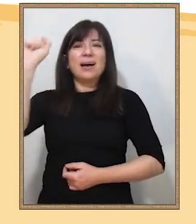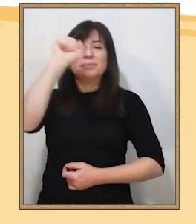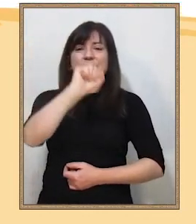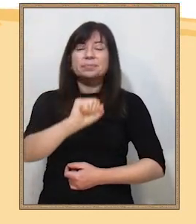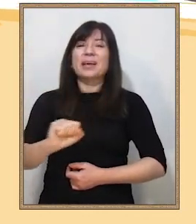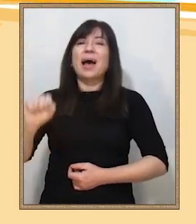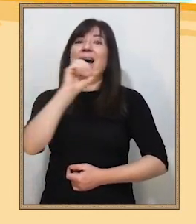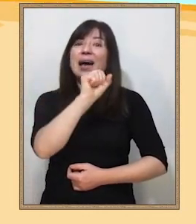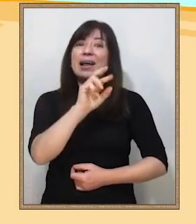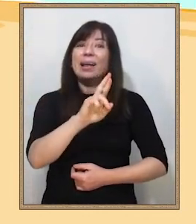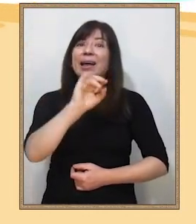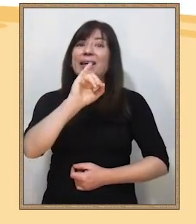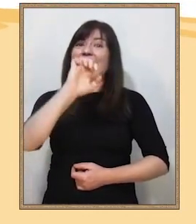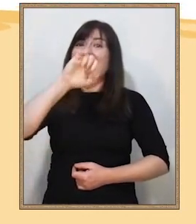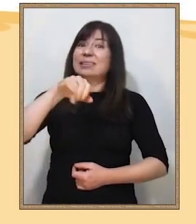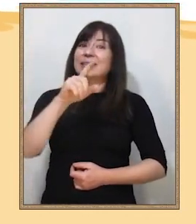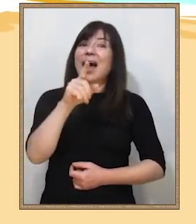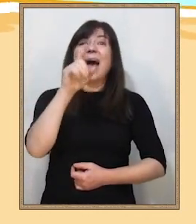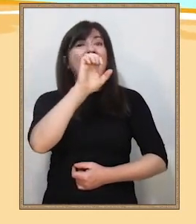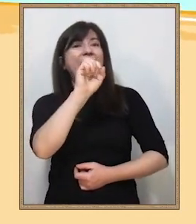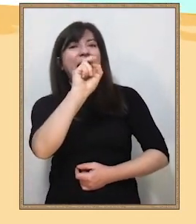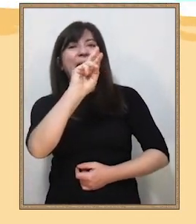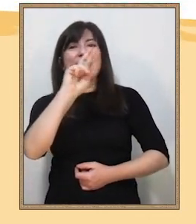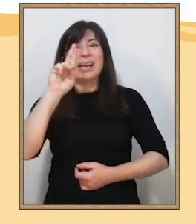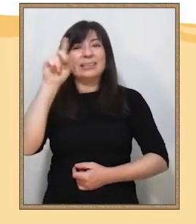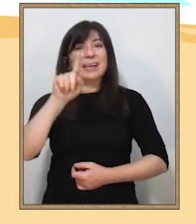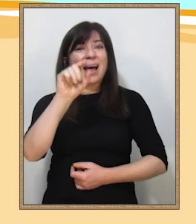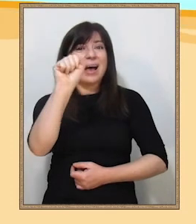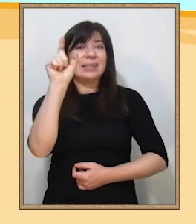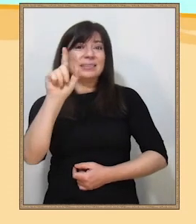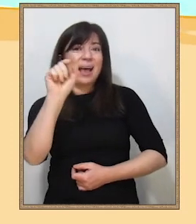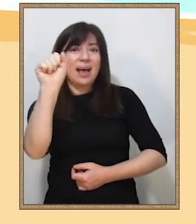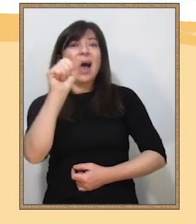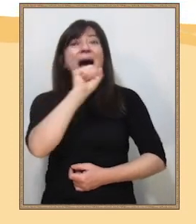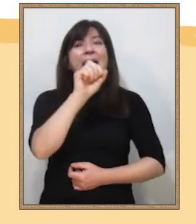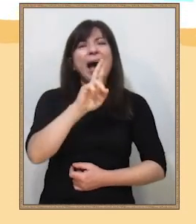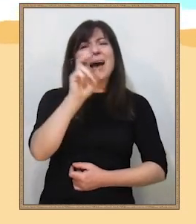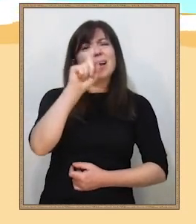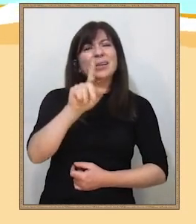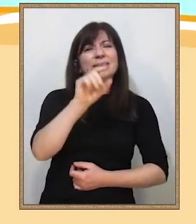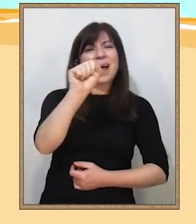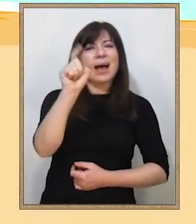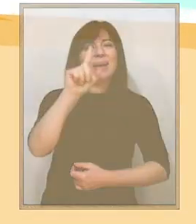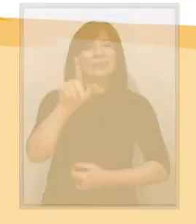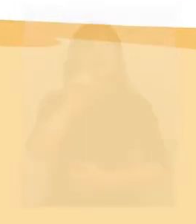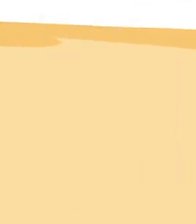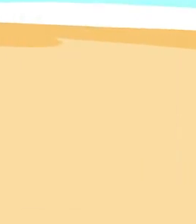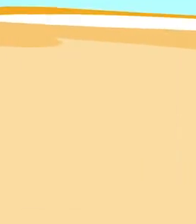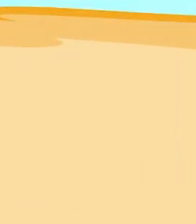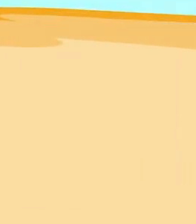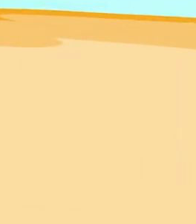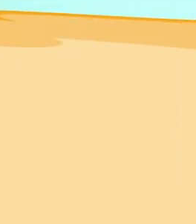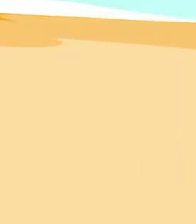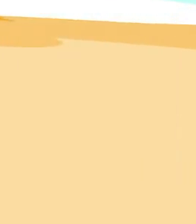harera. Sare sa sa sare sa sa sare sa